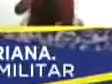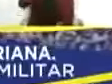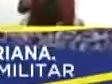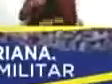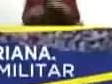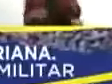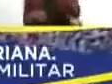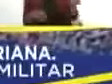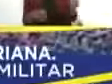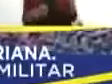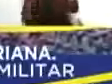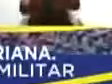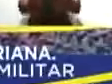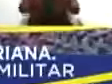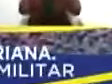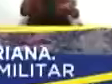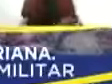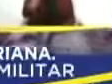Y ese día